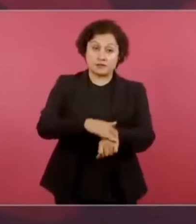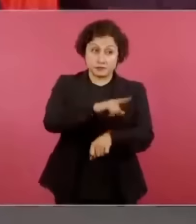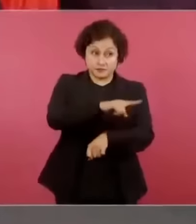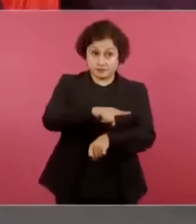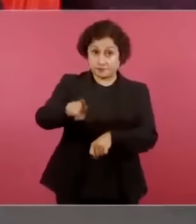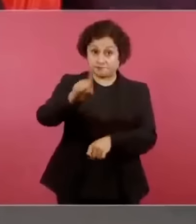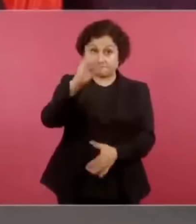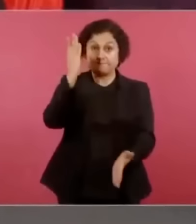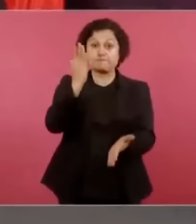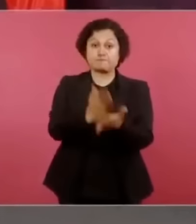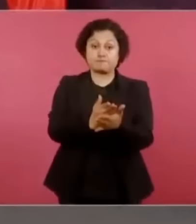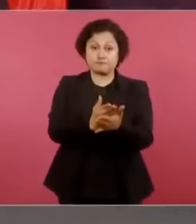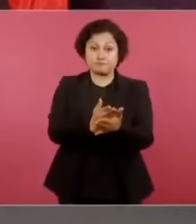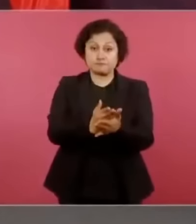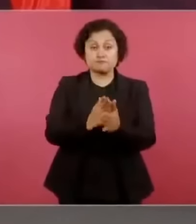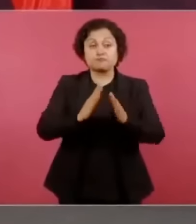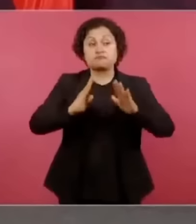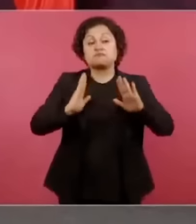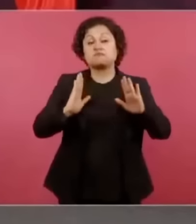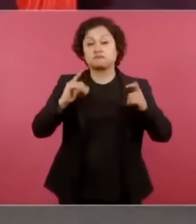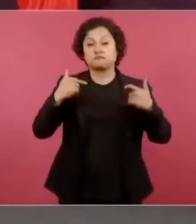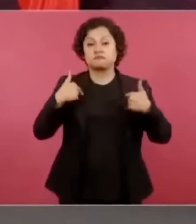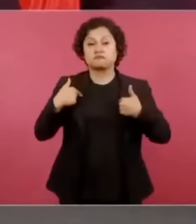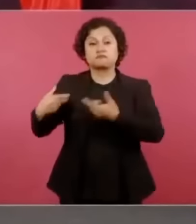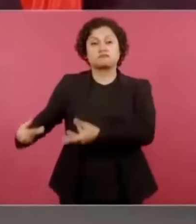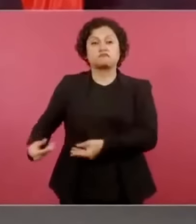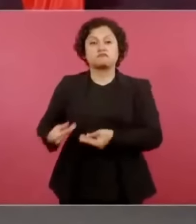voy a salir a dar a conocer